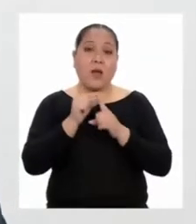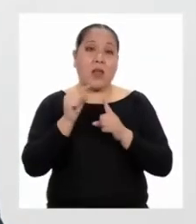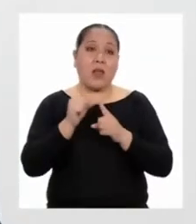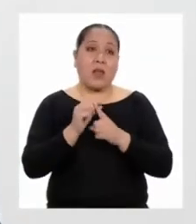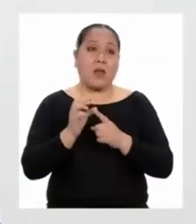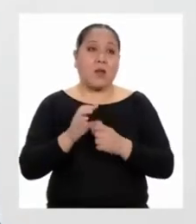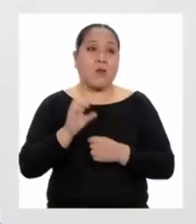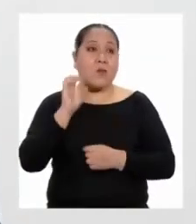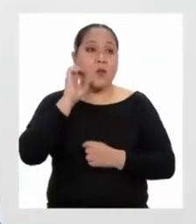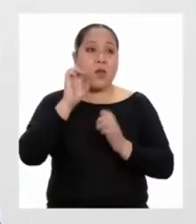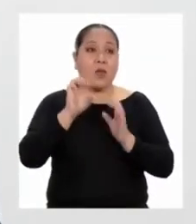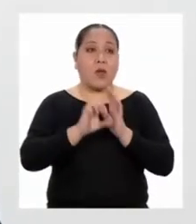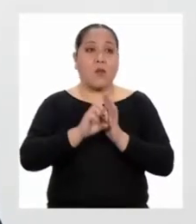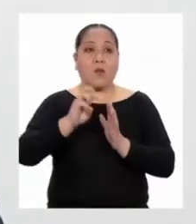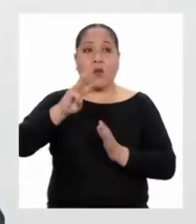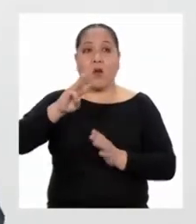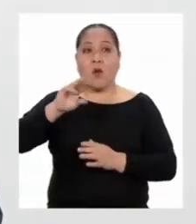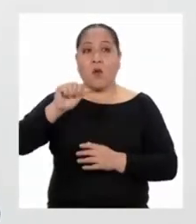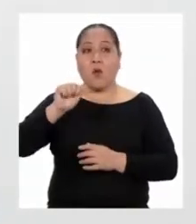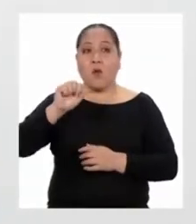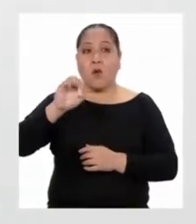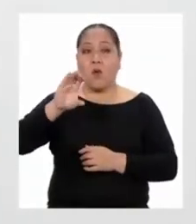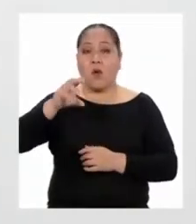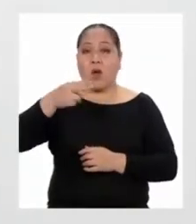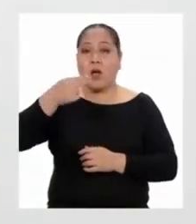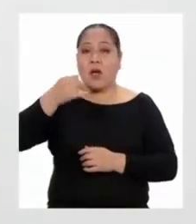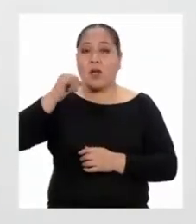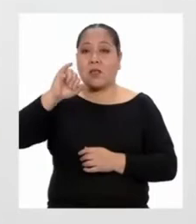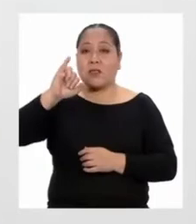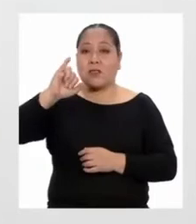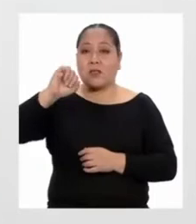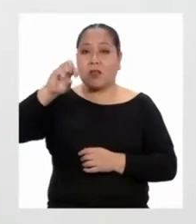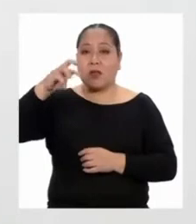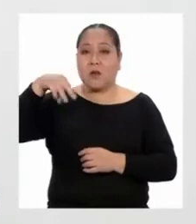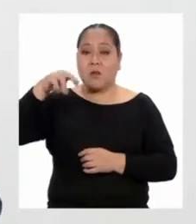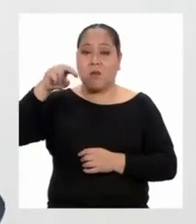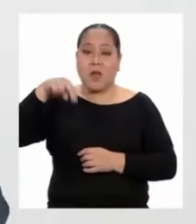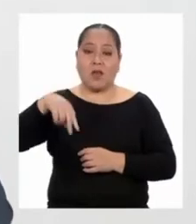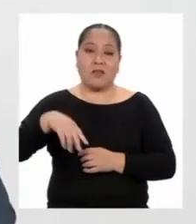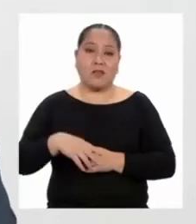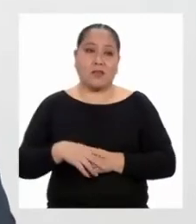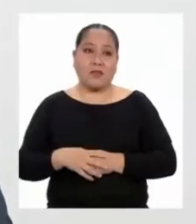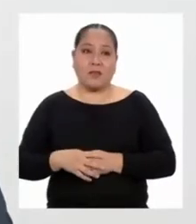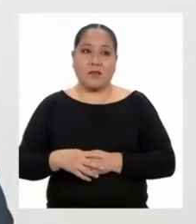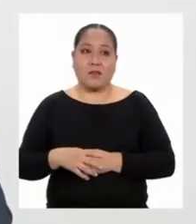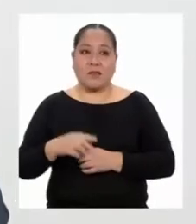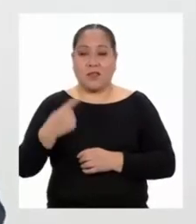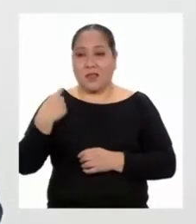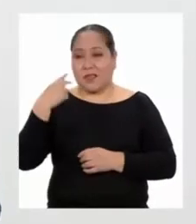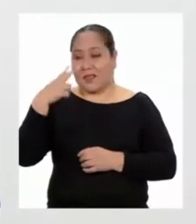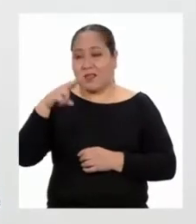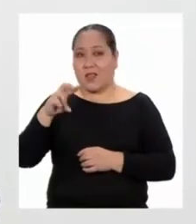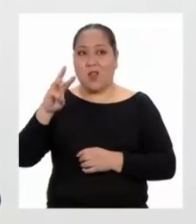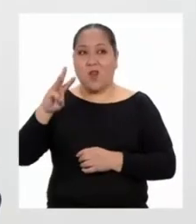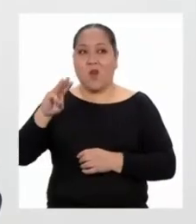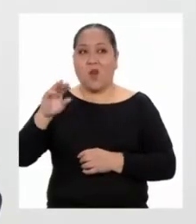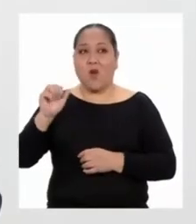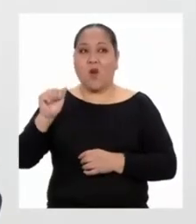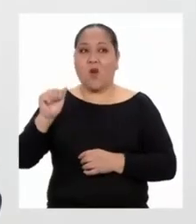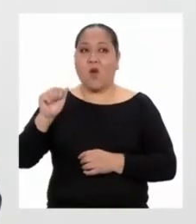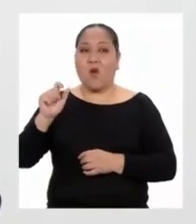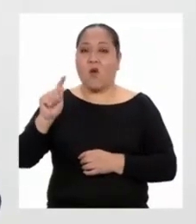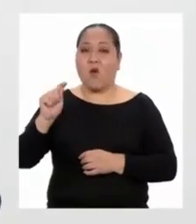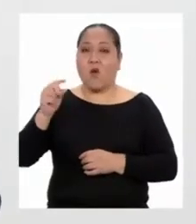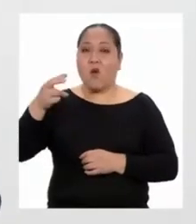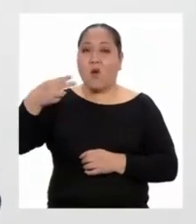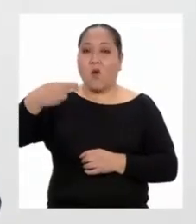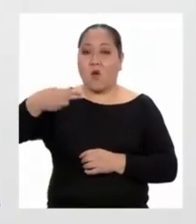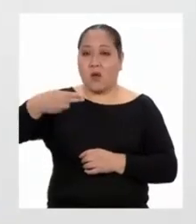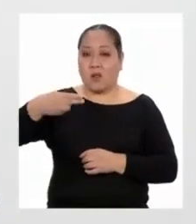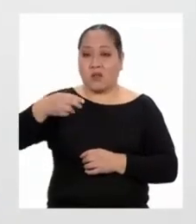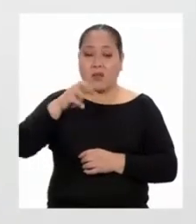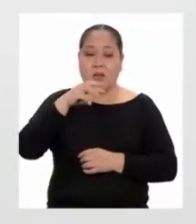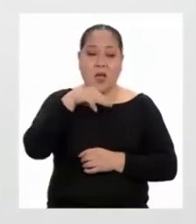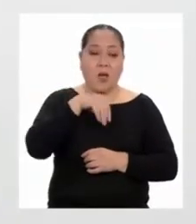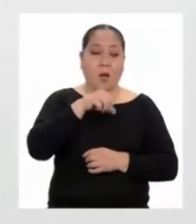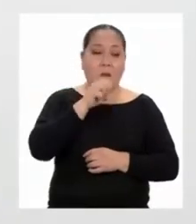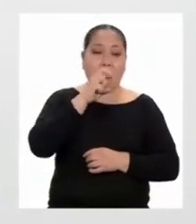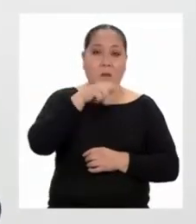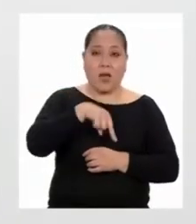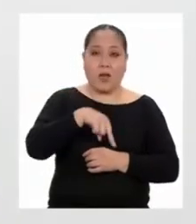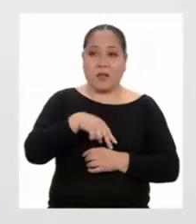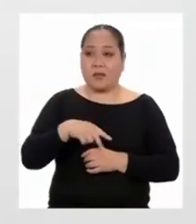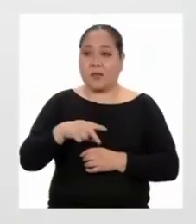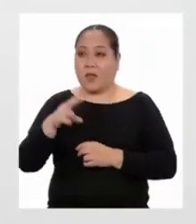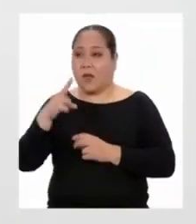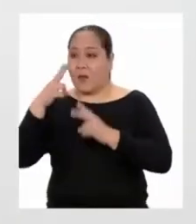como guachimán, que proviene de las palabras watch y man, y que significan